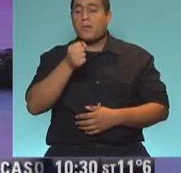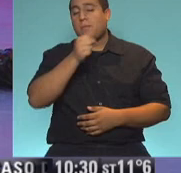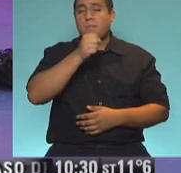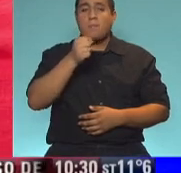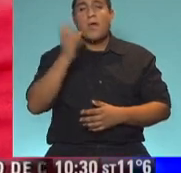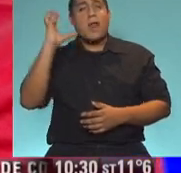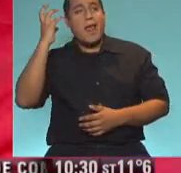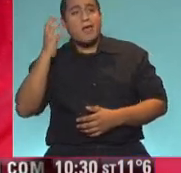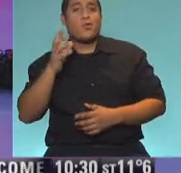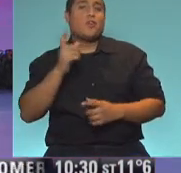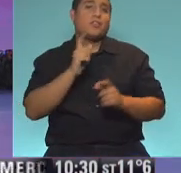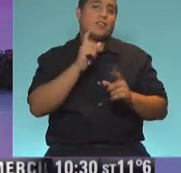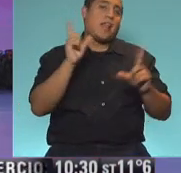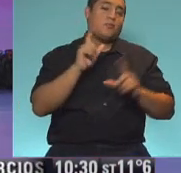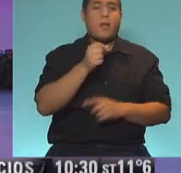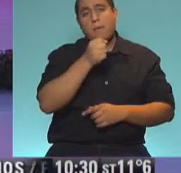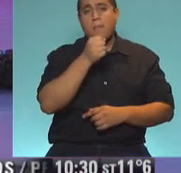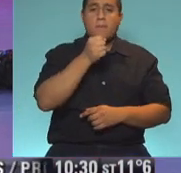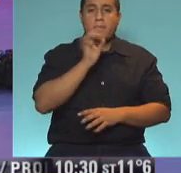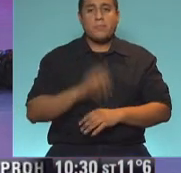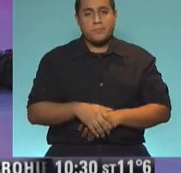de radio, de televisión. ¡Ay, miren este!